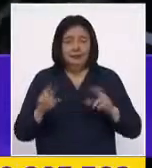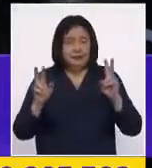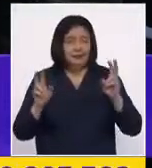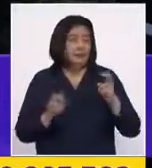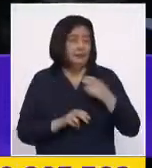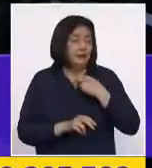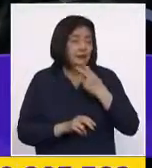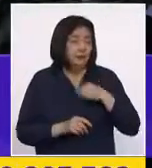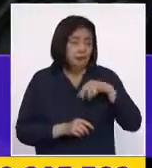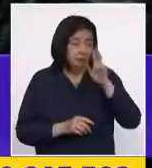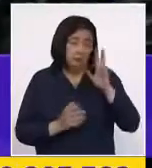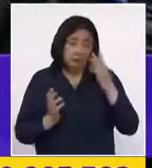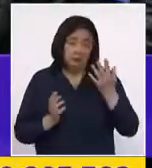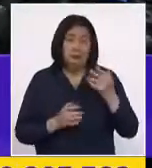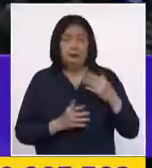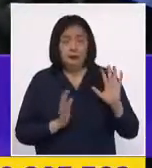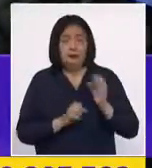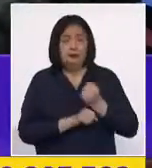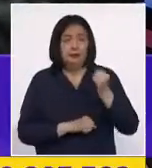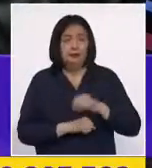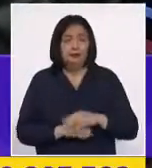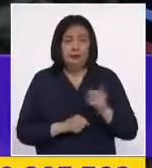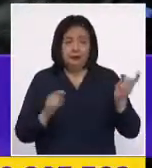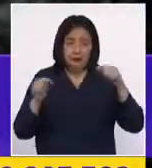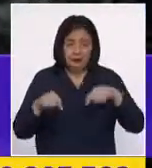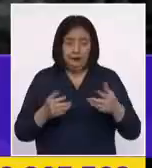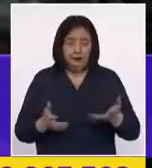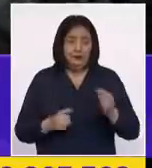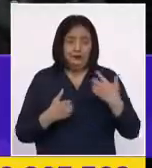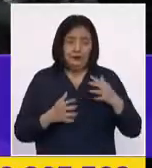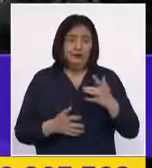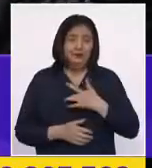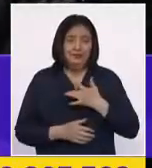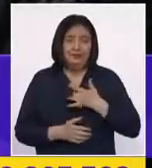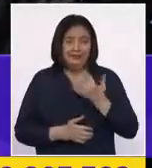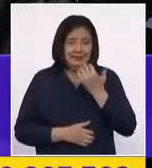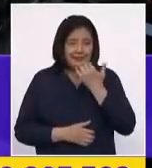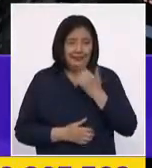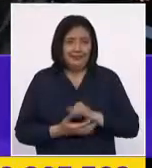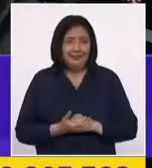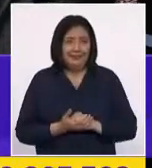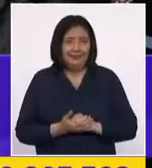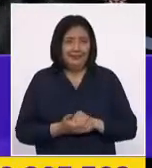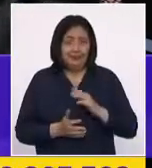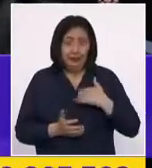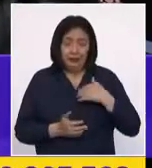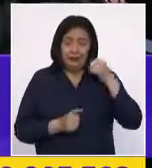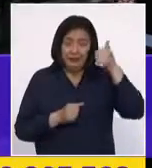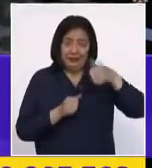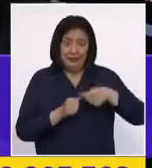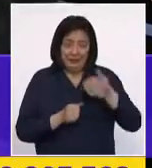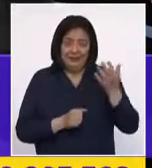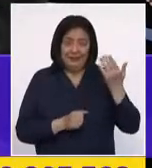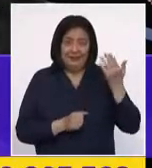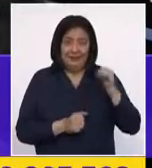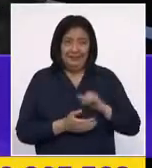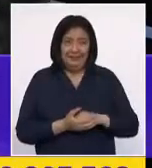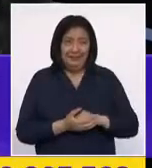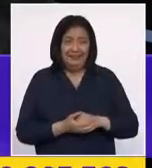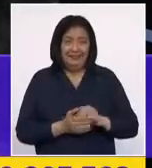Perú, luego de ser la gran ganadora, por supuesto? Estando aquí nada más, ya me siento nerviosa. Me acuerdo